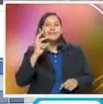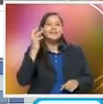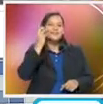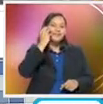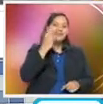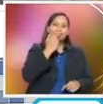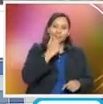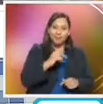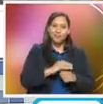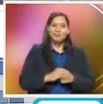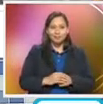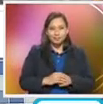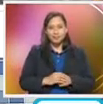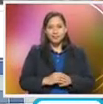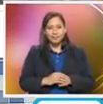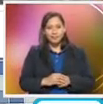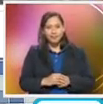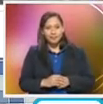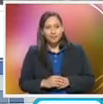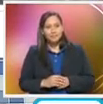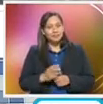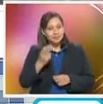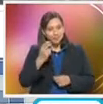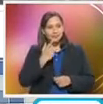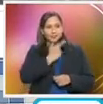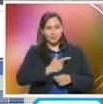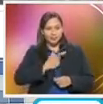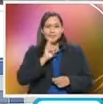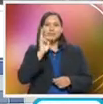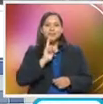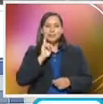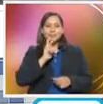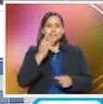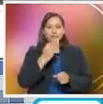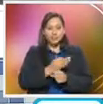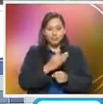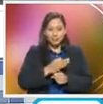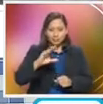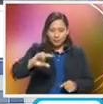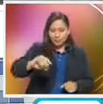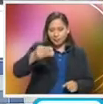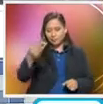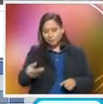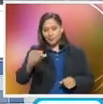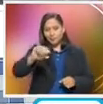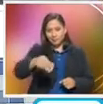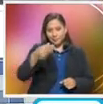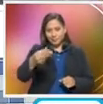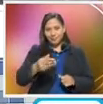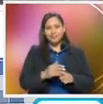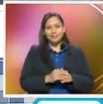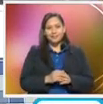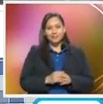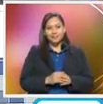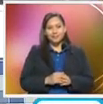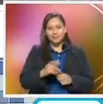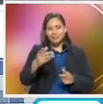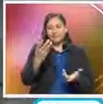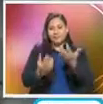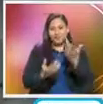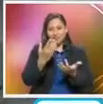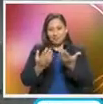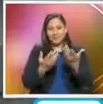agridulce. Claro, exacto, claro. ¿no? Eso me gusta. Vamos a ir aquí dorando las cosas, Sí, señor. que se cocinen